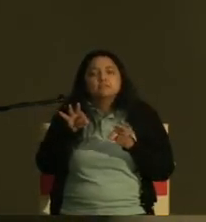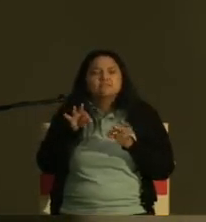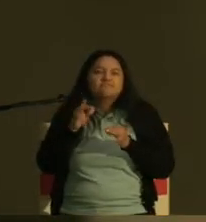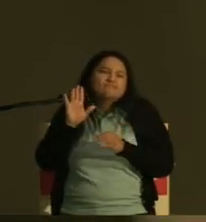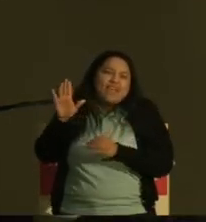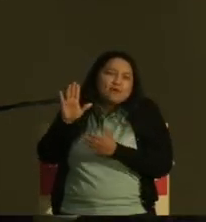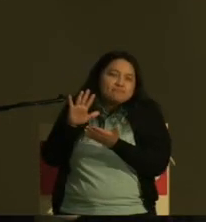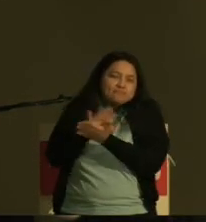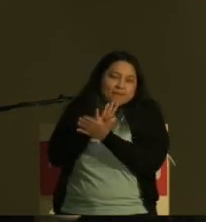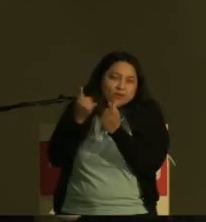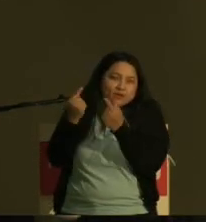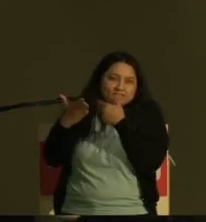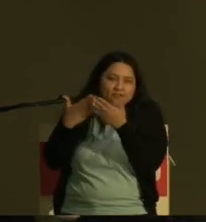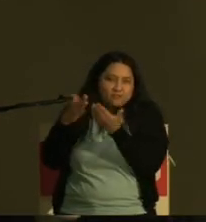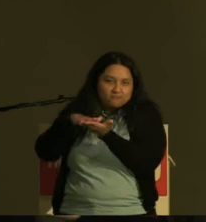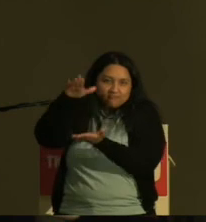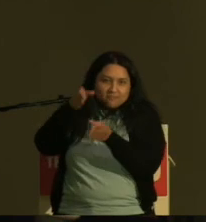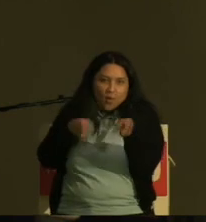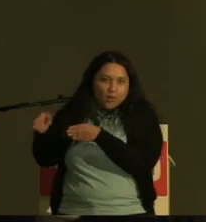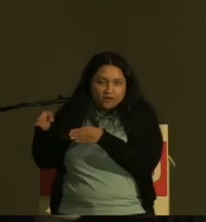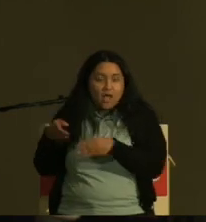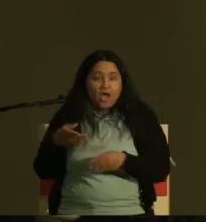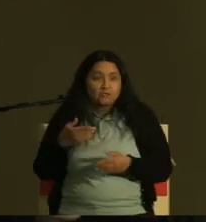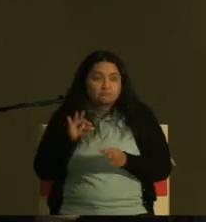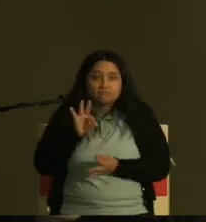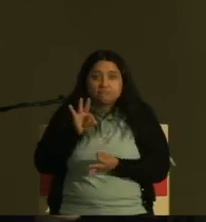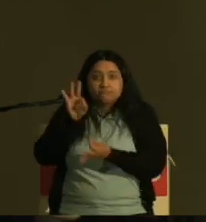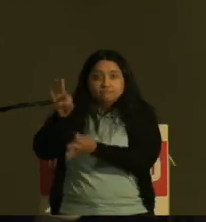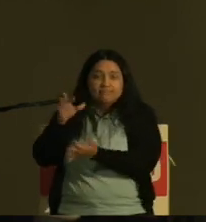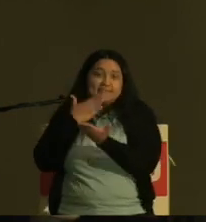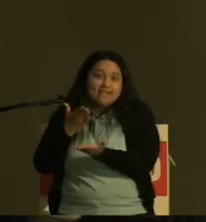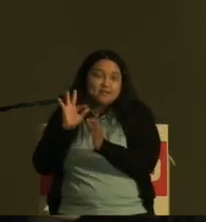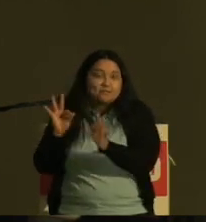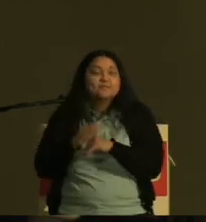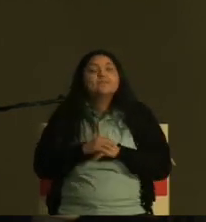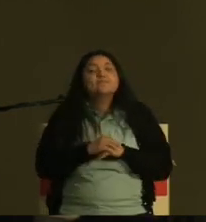los archivistas, ¿no? Que yo dije, mira, aquí están los papeles, ¿no? Era como... Y sí,